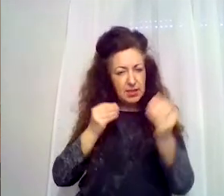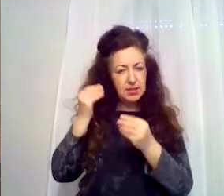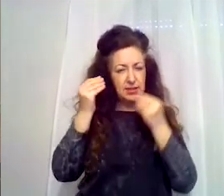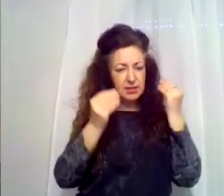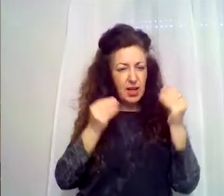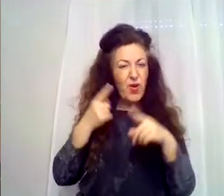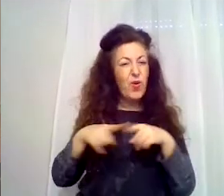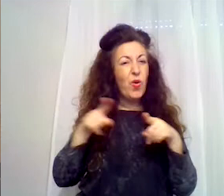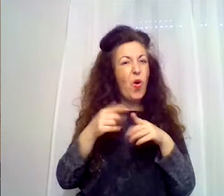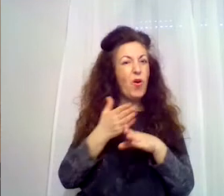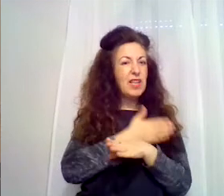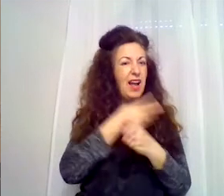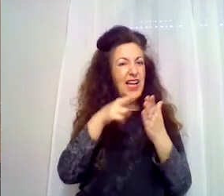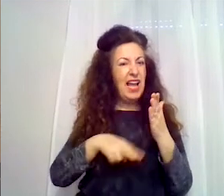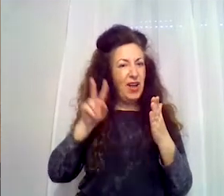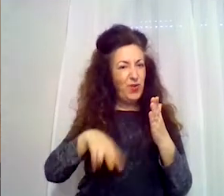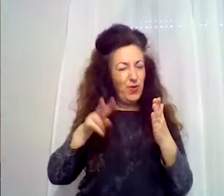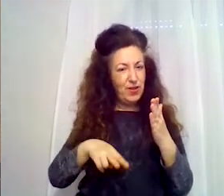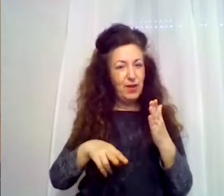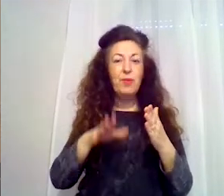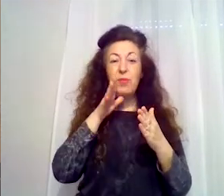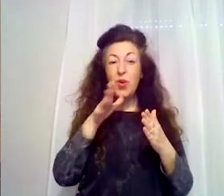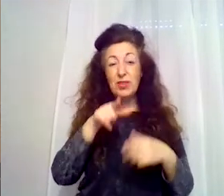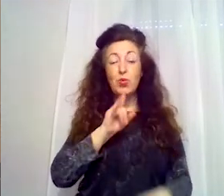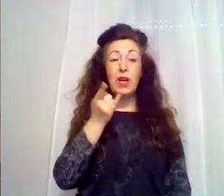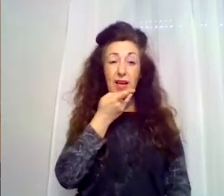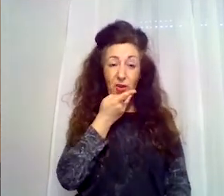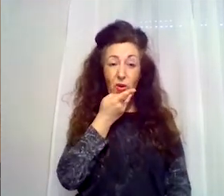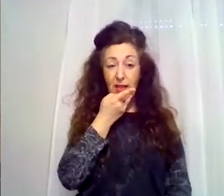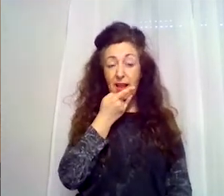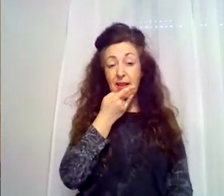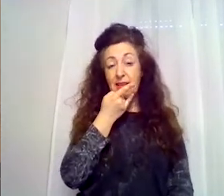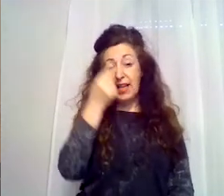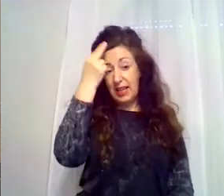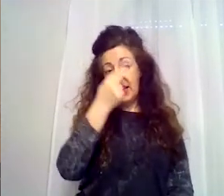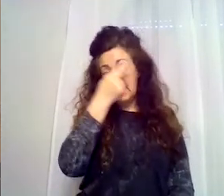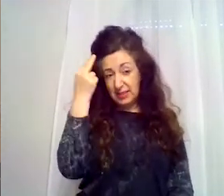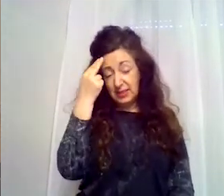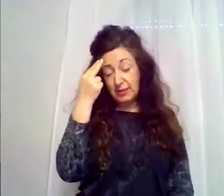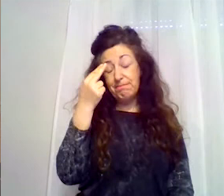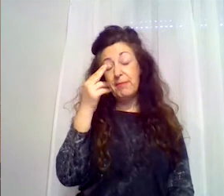pero resulta muy extraño que se diga la vida es un